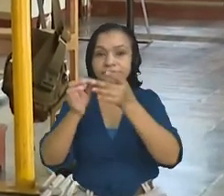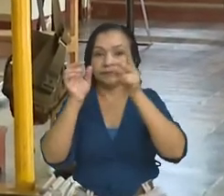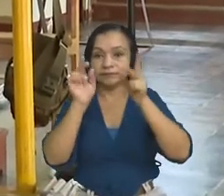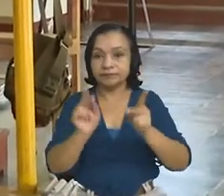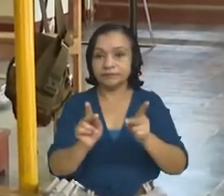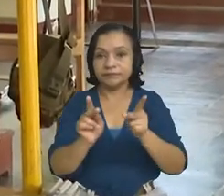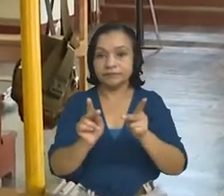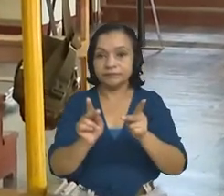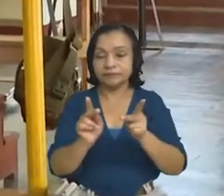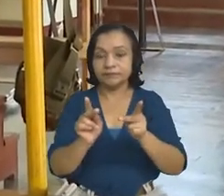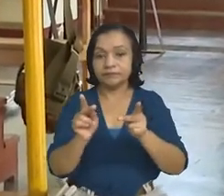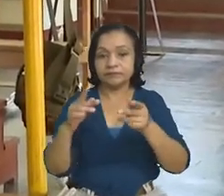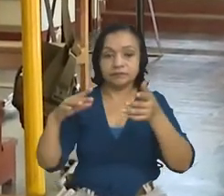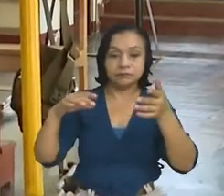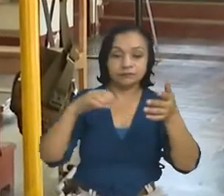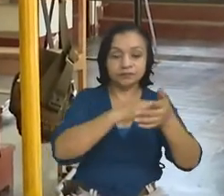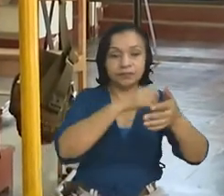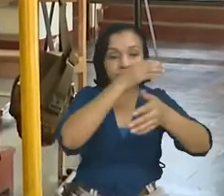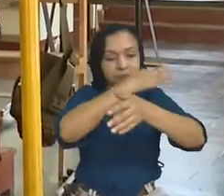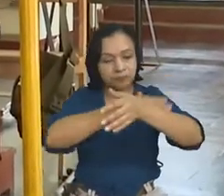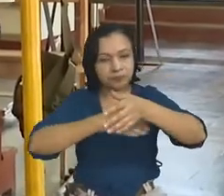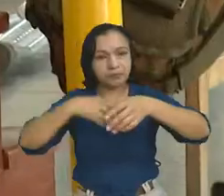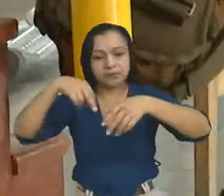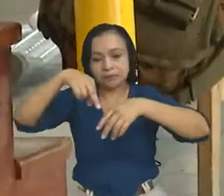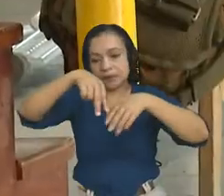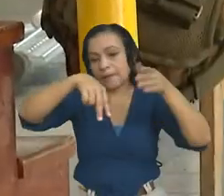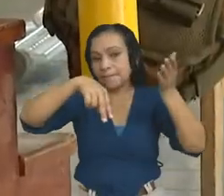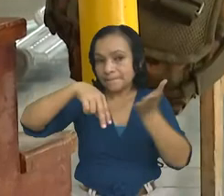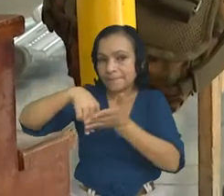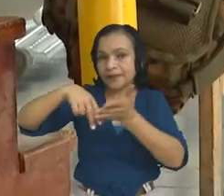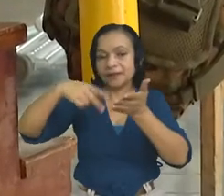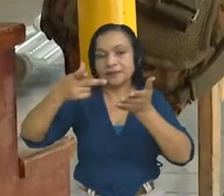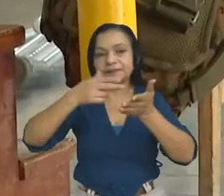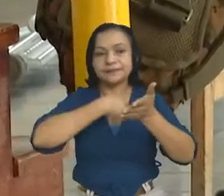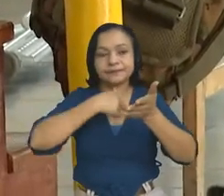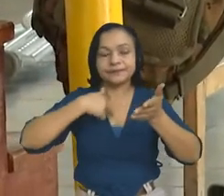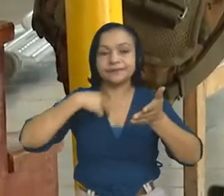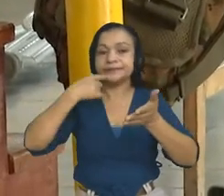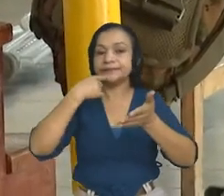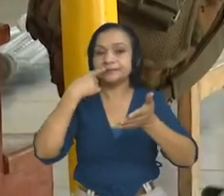perdido un miembro por accidente o por otras situaciones, esa situación de asegurarle